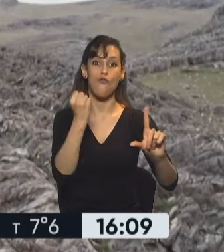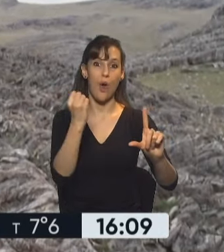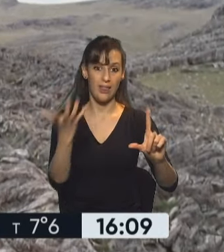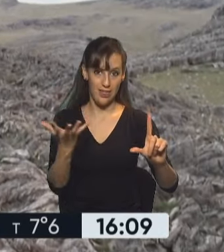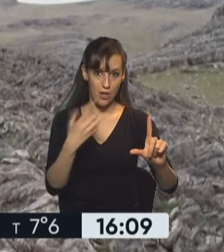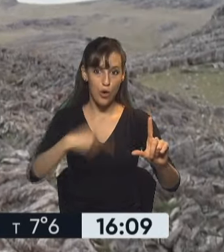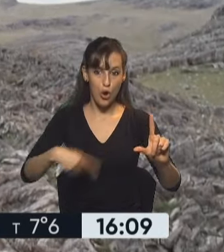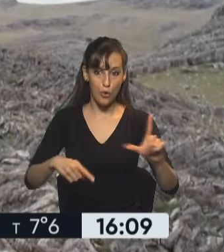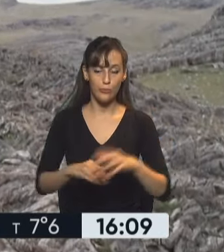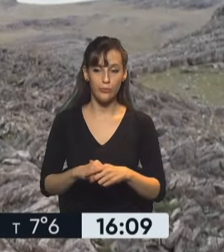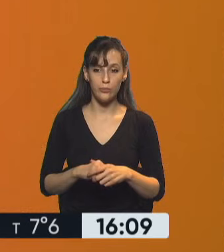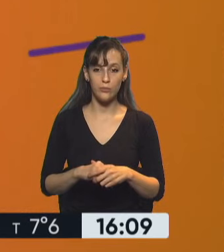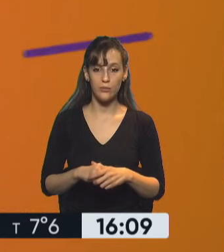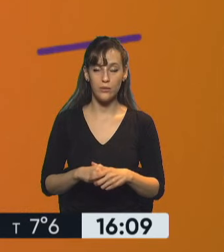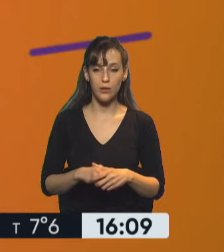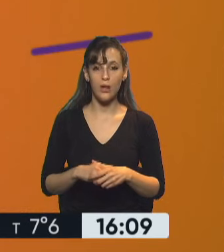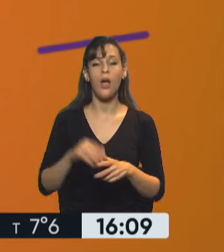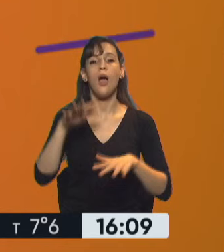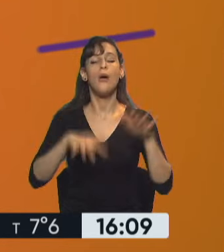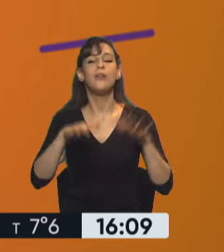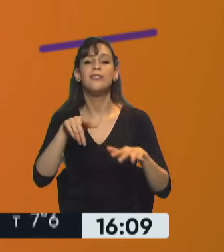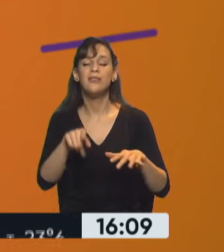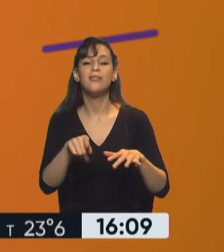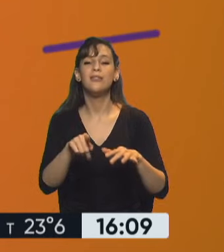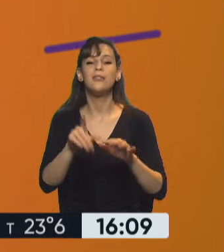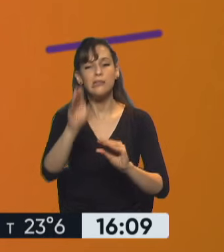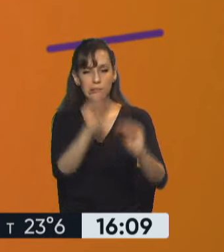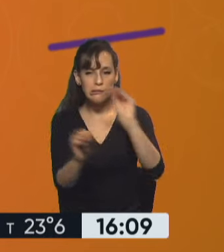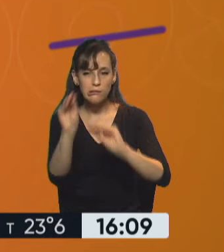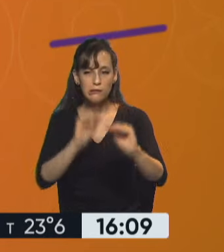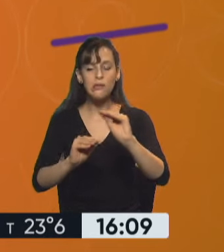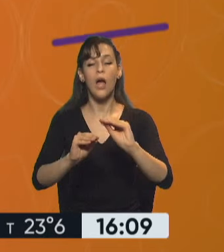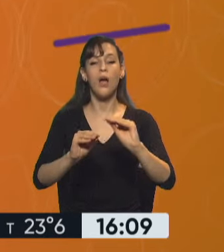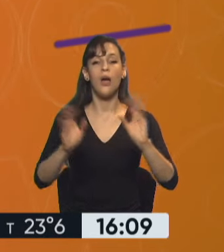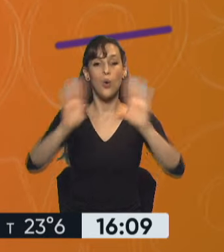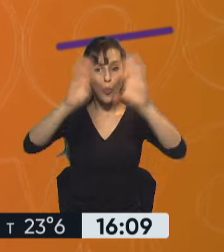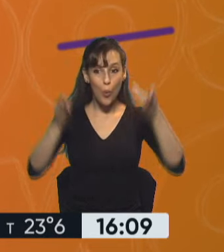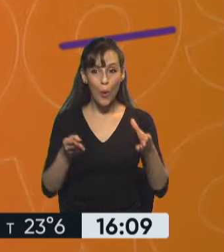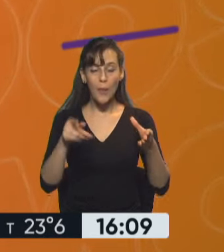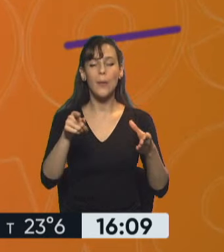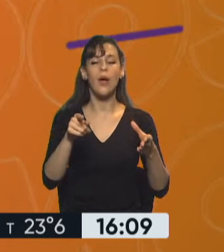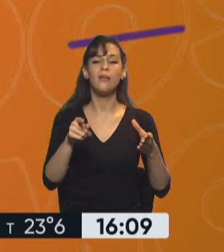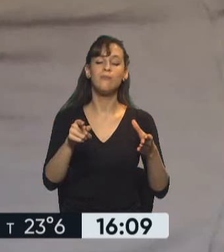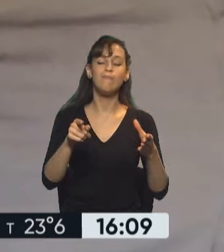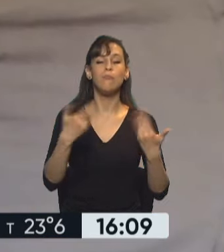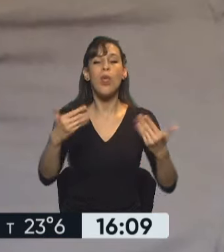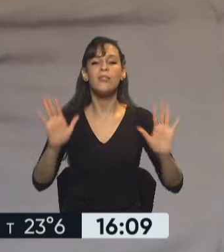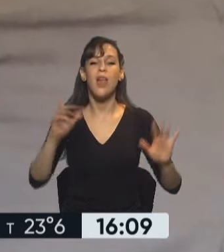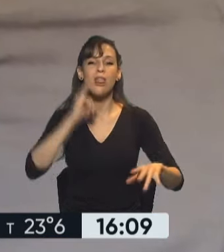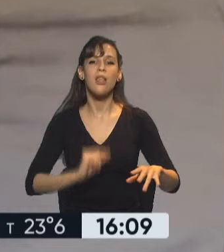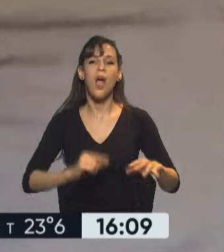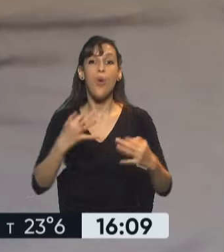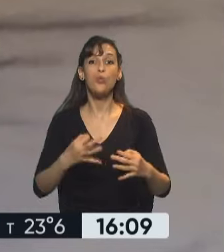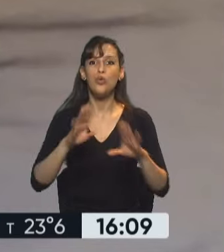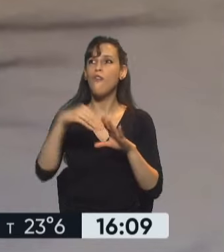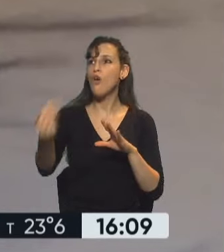una cosa con arte rupestre puede ocurrir que esté nublado, que esté una cuestión de